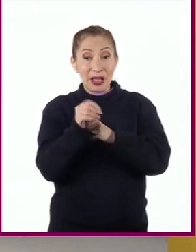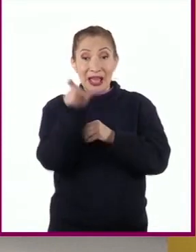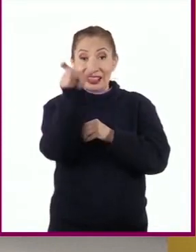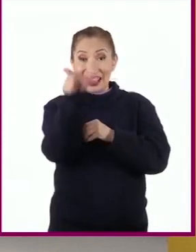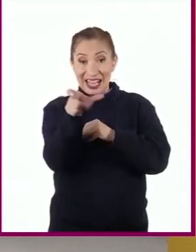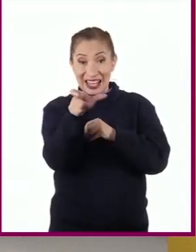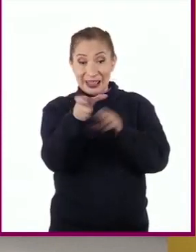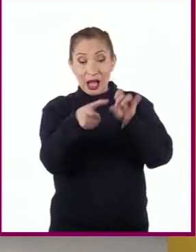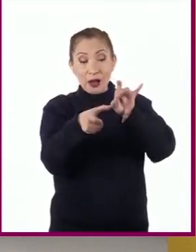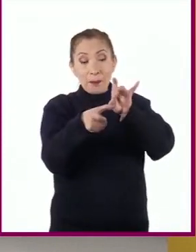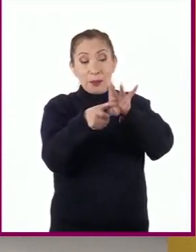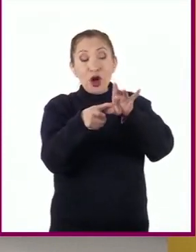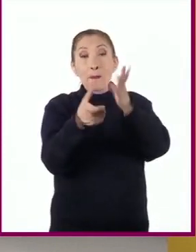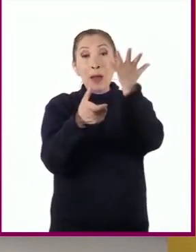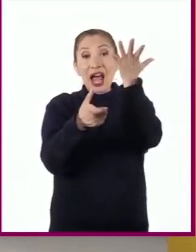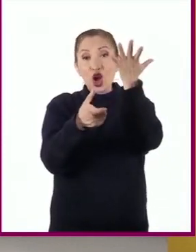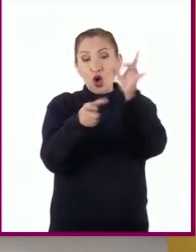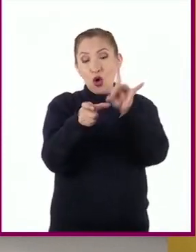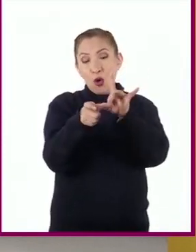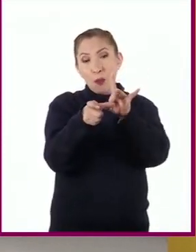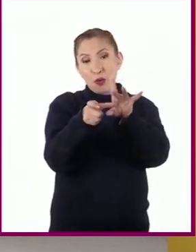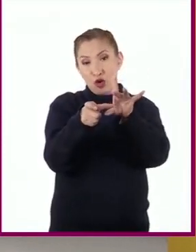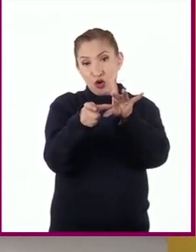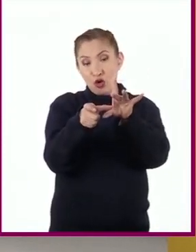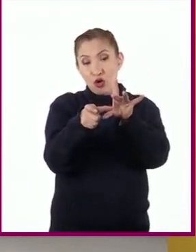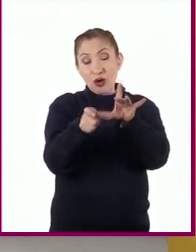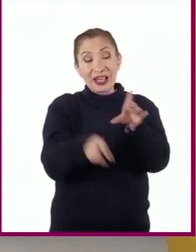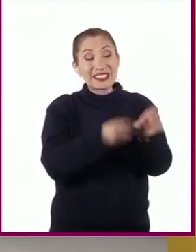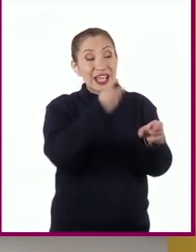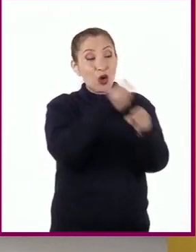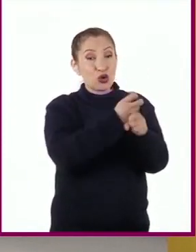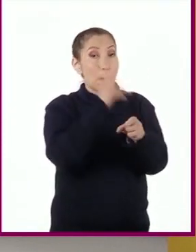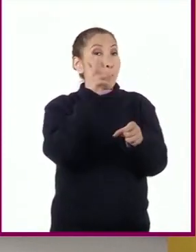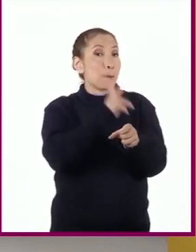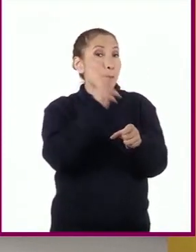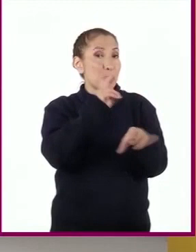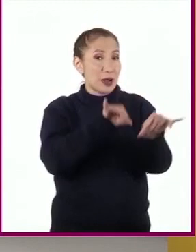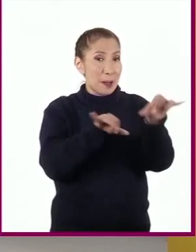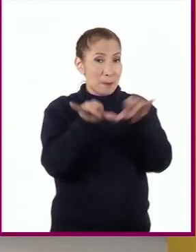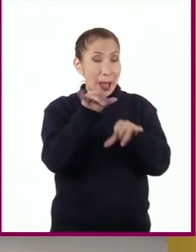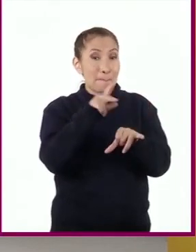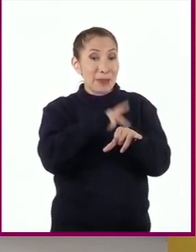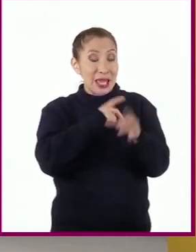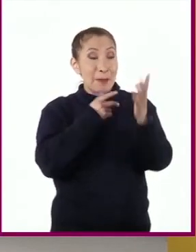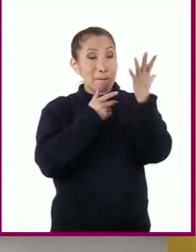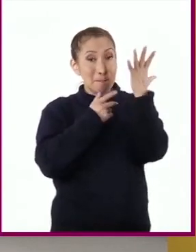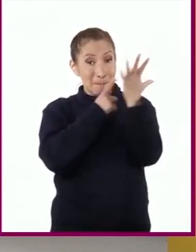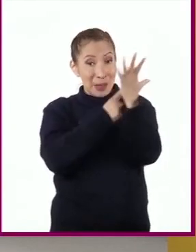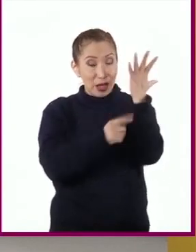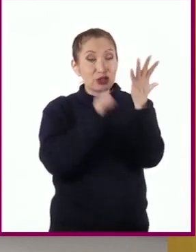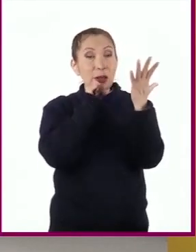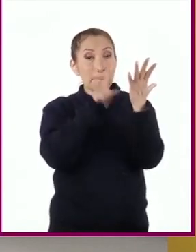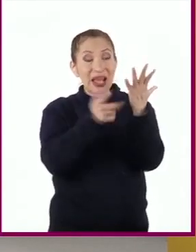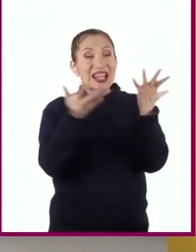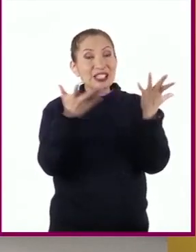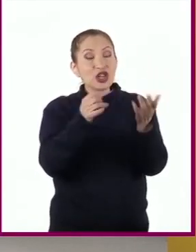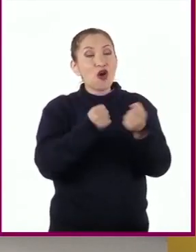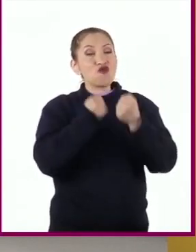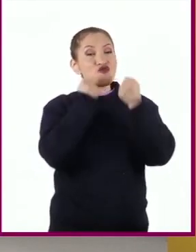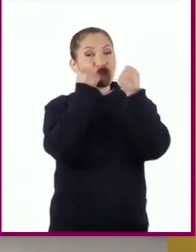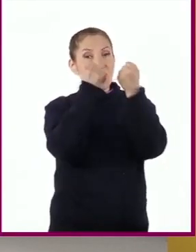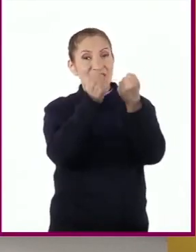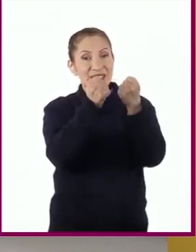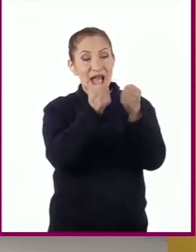la tarjeta fue mi mano. Y en el segundo experimento, mi mano también fue la